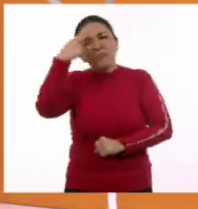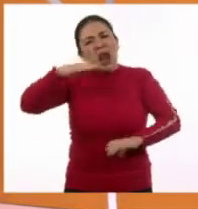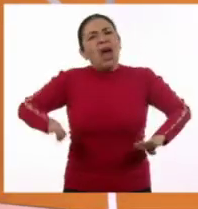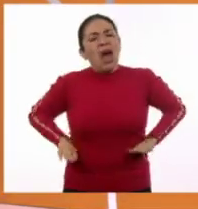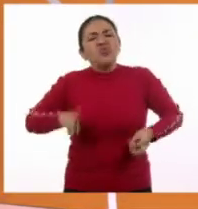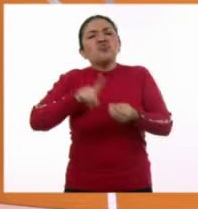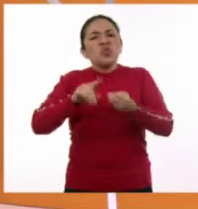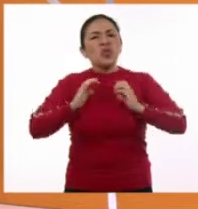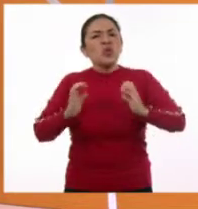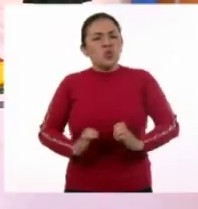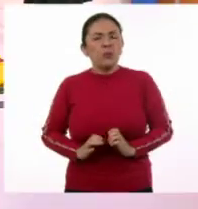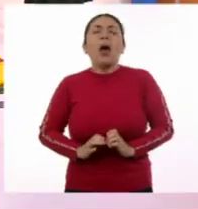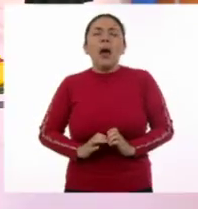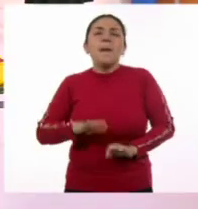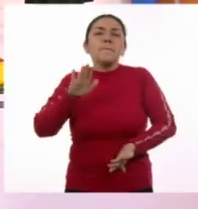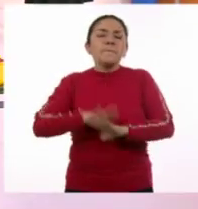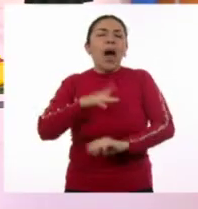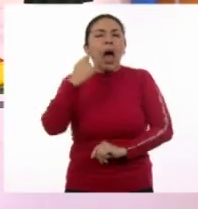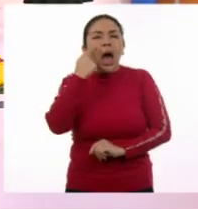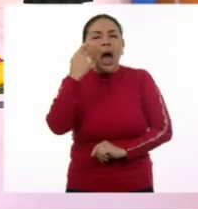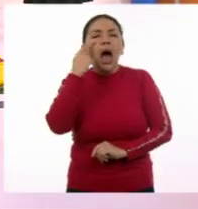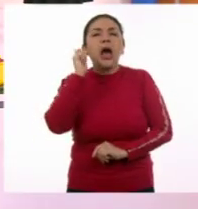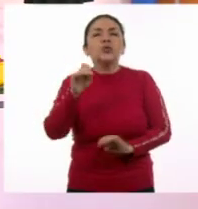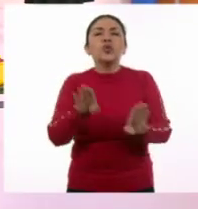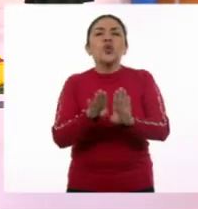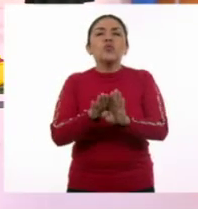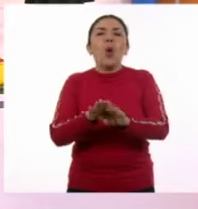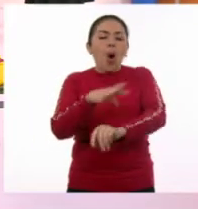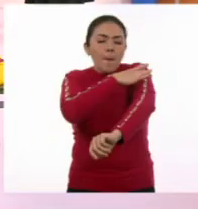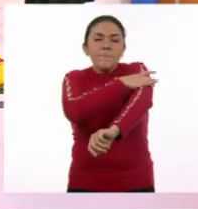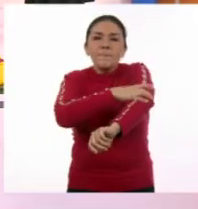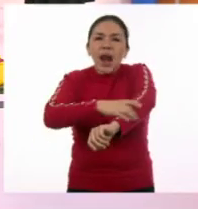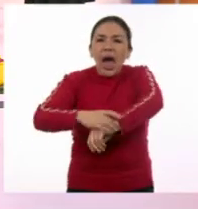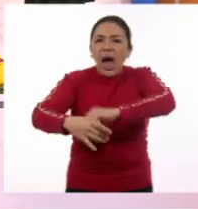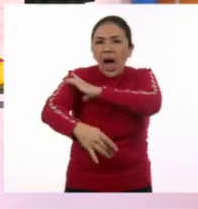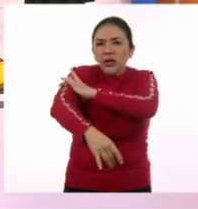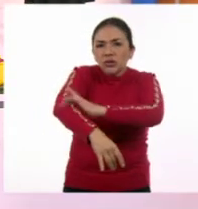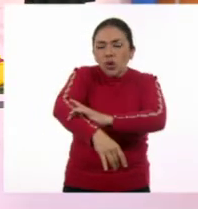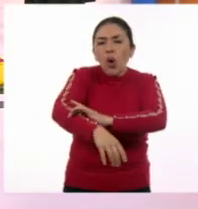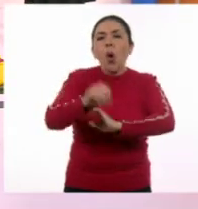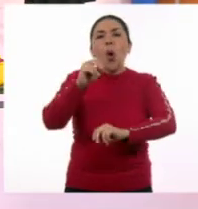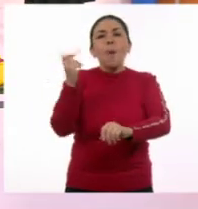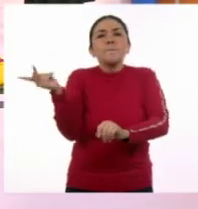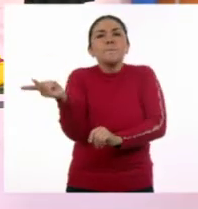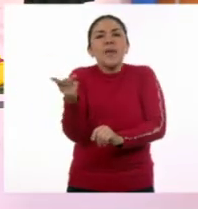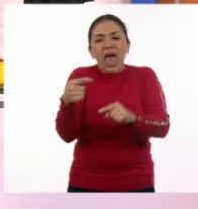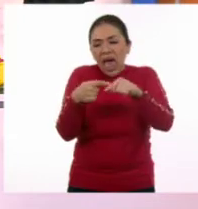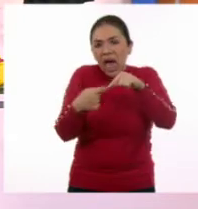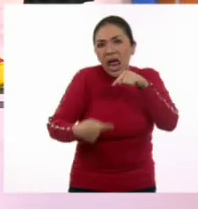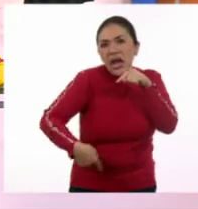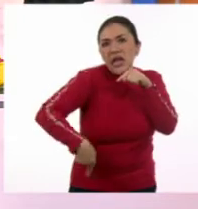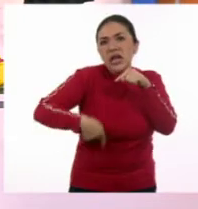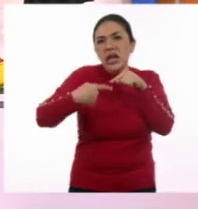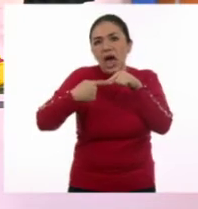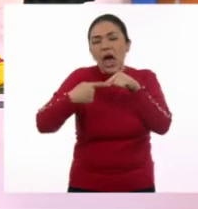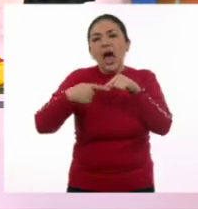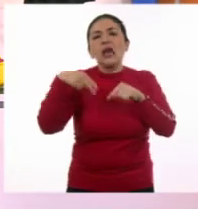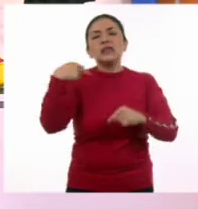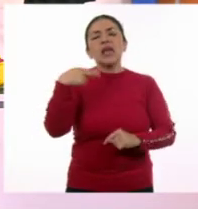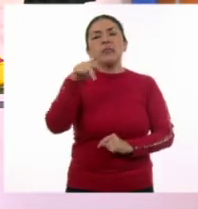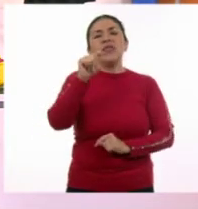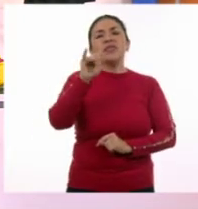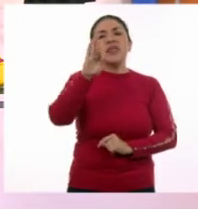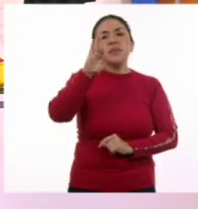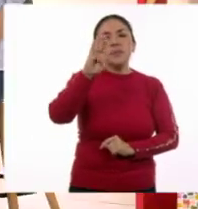para si inicialmente es para miembros este arroz en este caso podría ser nuestro fémur no está este tipo peroné